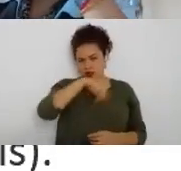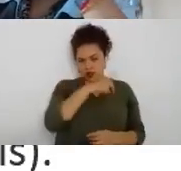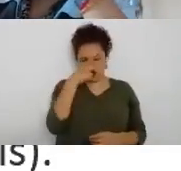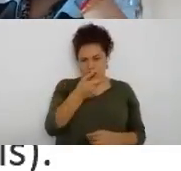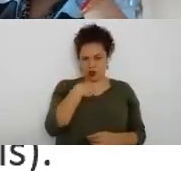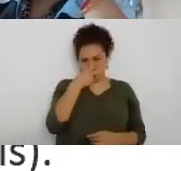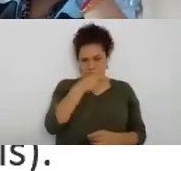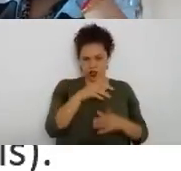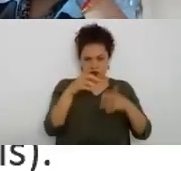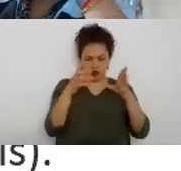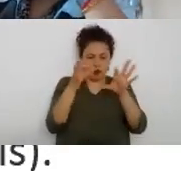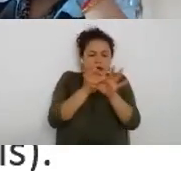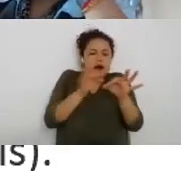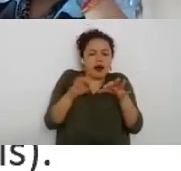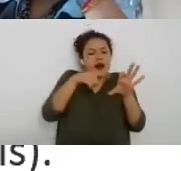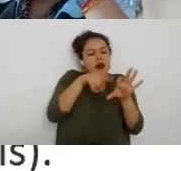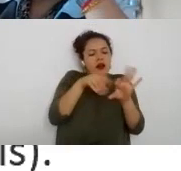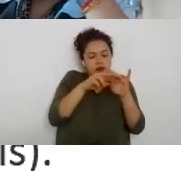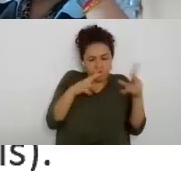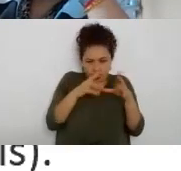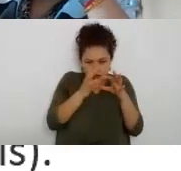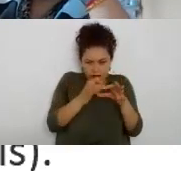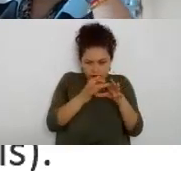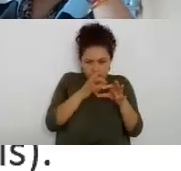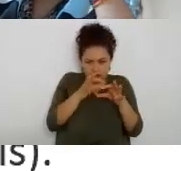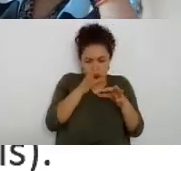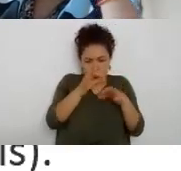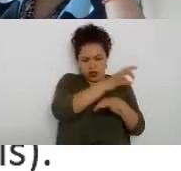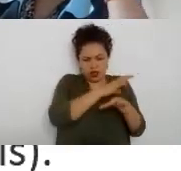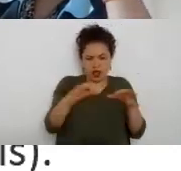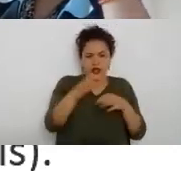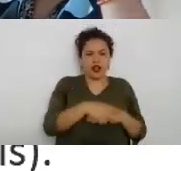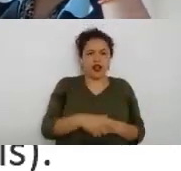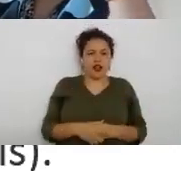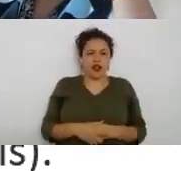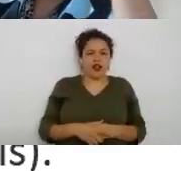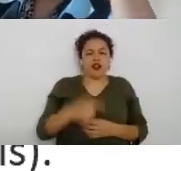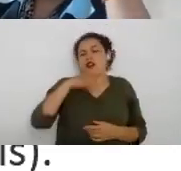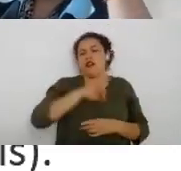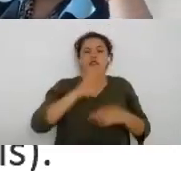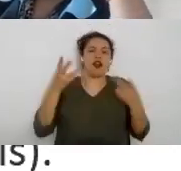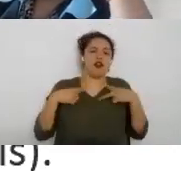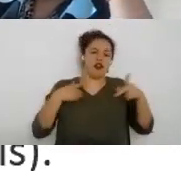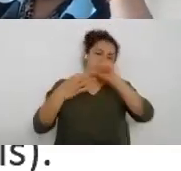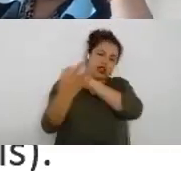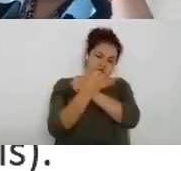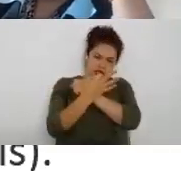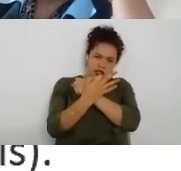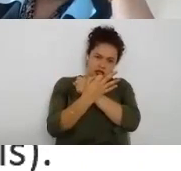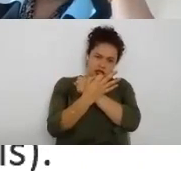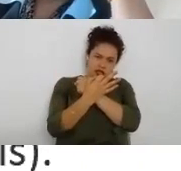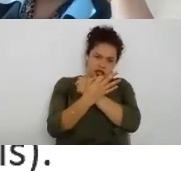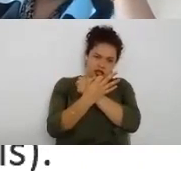reviento esa ámpula, estoy quitando esa protección que de cierta forma tiene en su momento